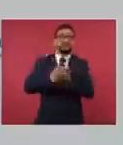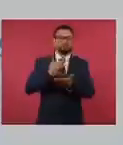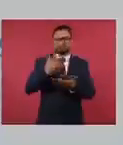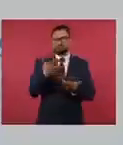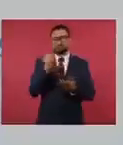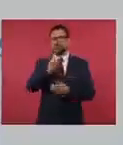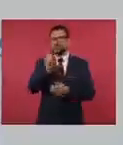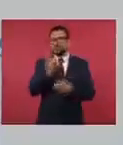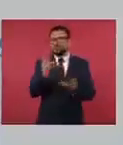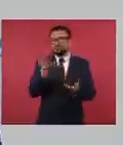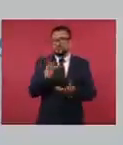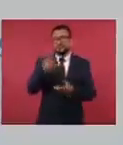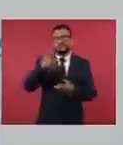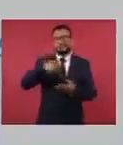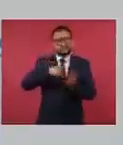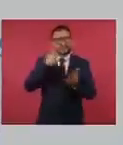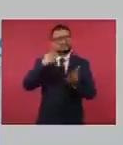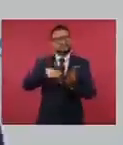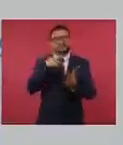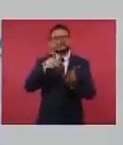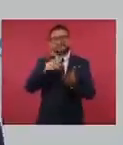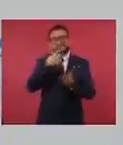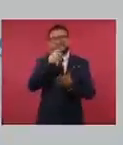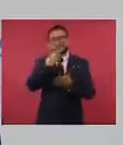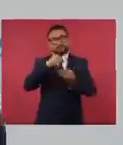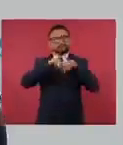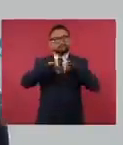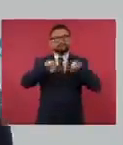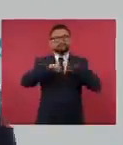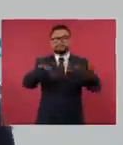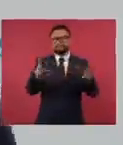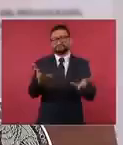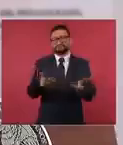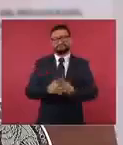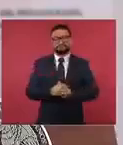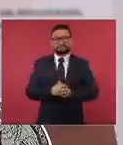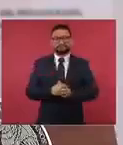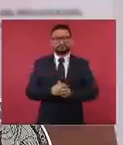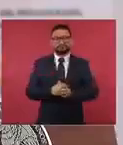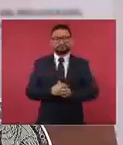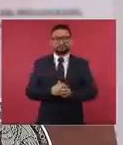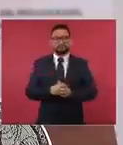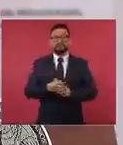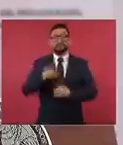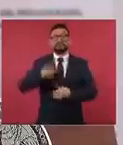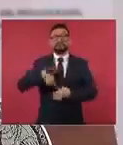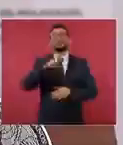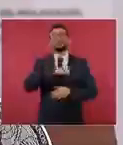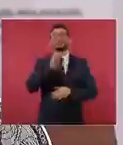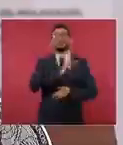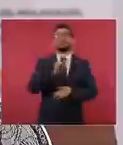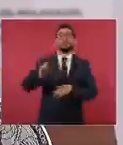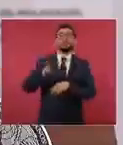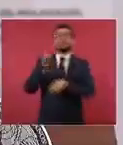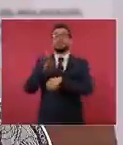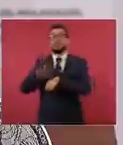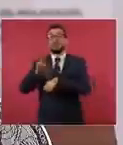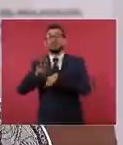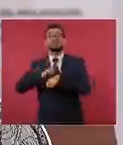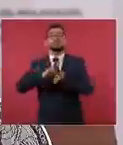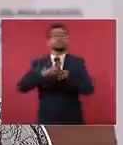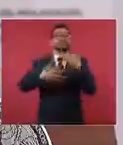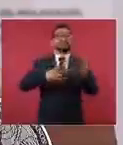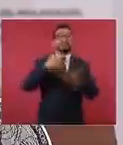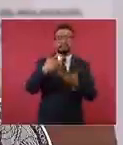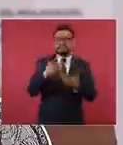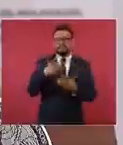escuchado que repiten eso así una y otra y una y otra y otra vez? Y que nos vamos a volver Venezuela y que no sé qué, y pero nunca